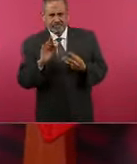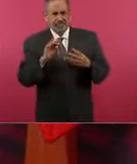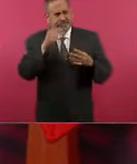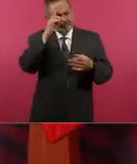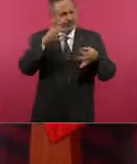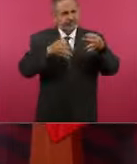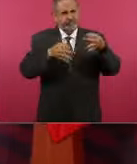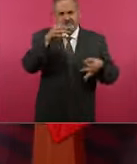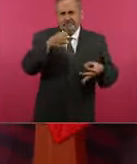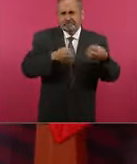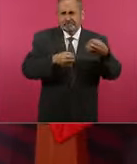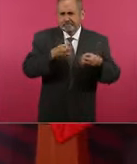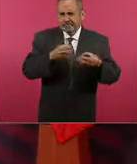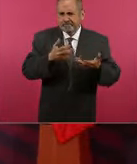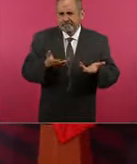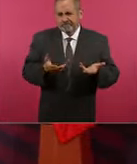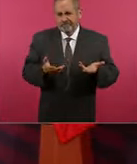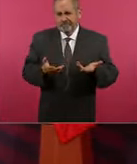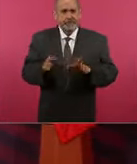al Poder Judicial. ¿Cómo?